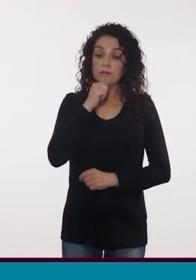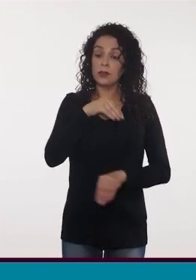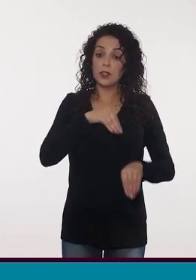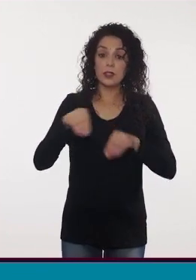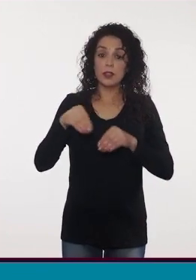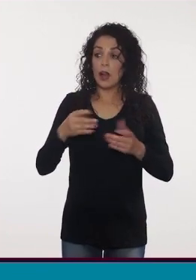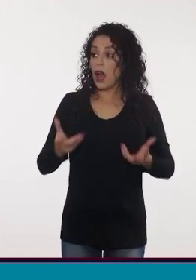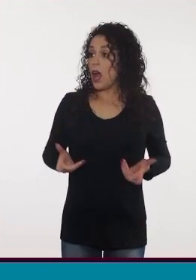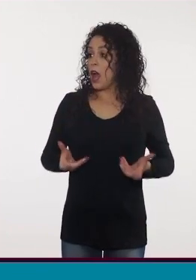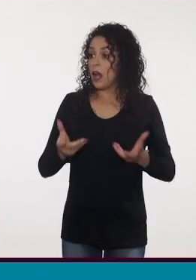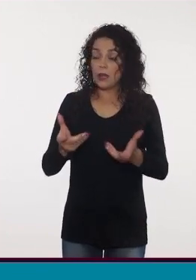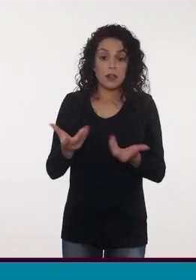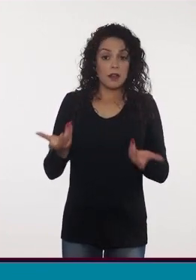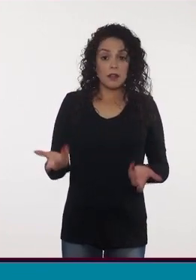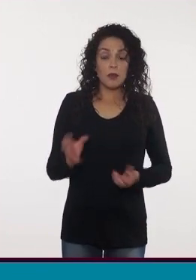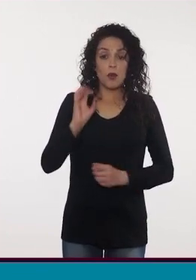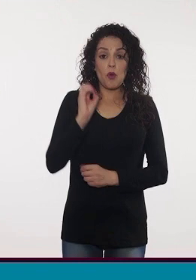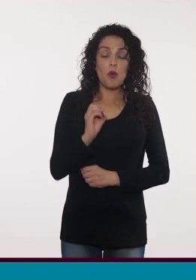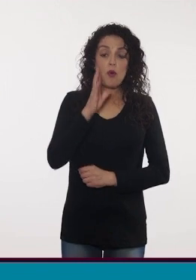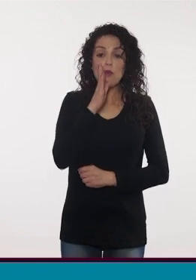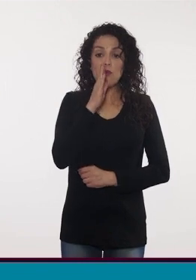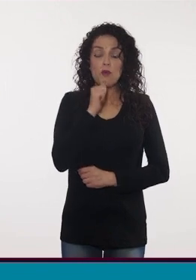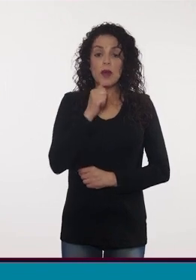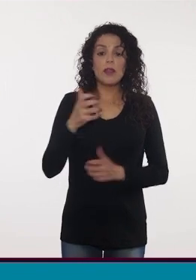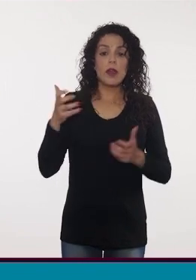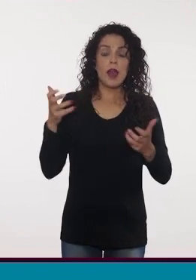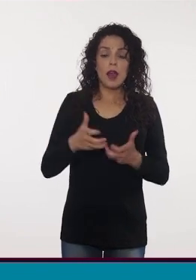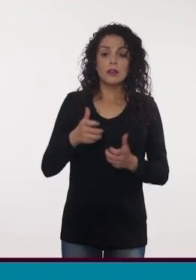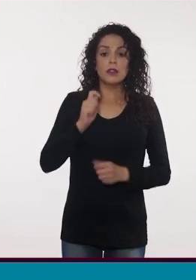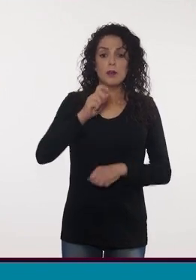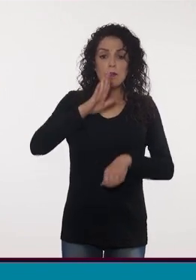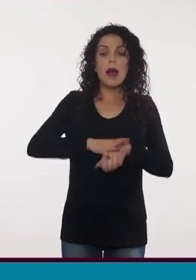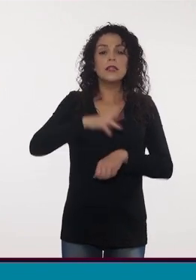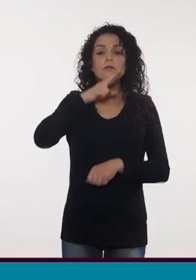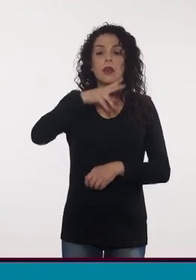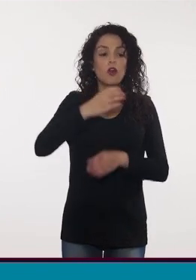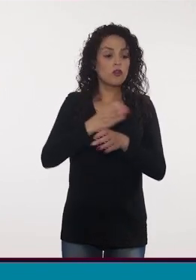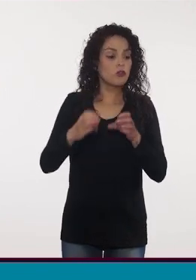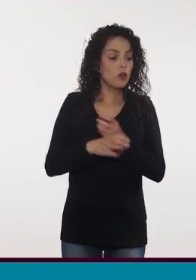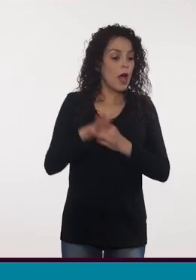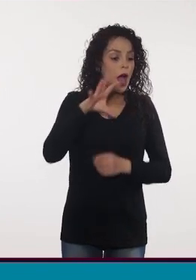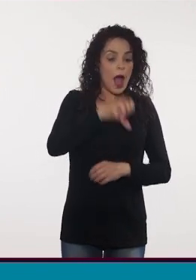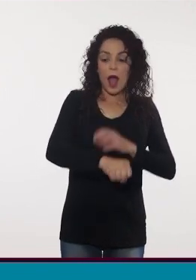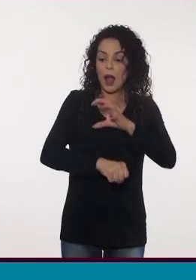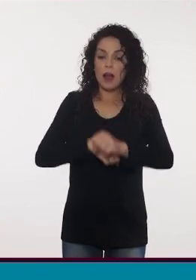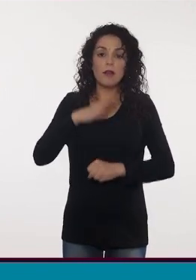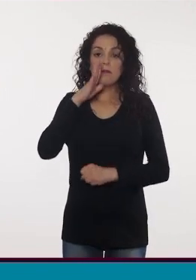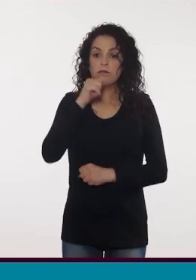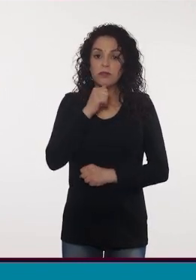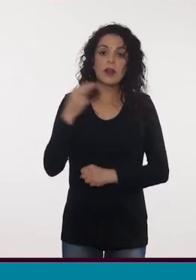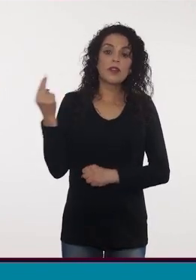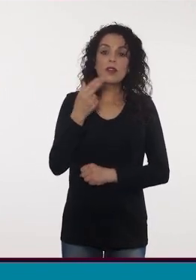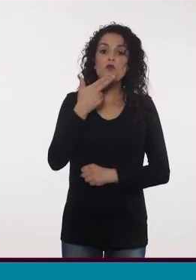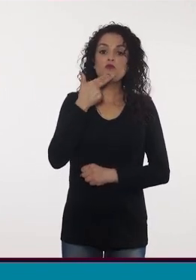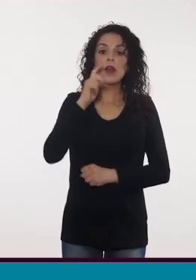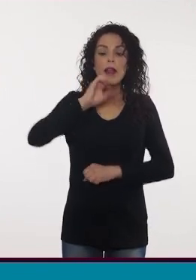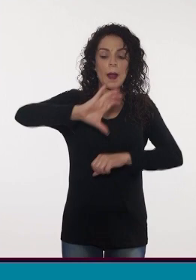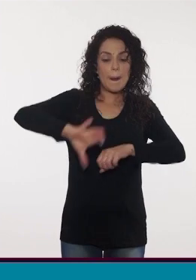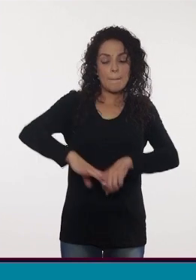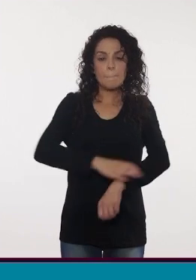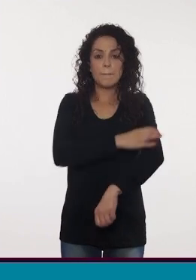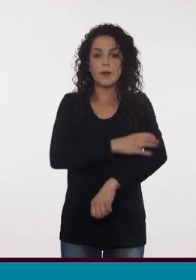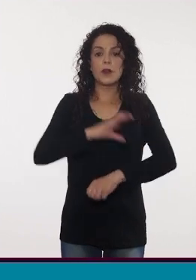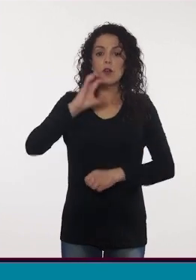personas en el espacio o su capacidad para manipular de manera eficaz cosas y pueden estar obligadas a usar prótesis o